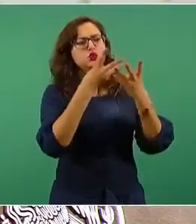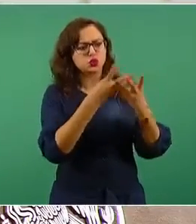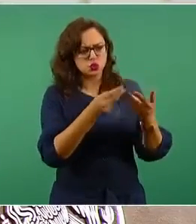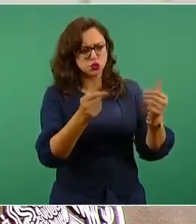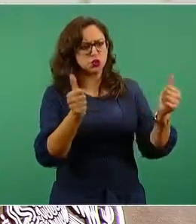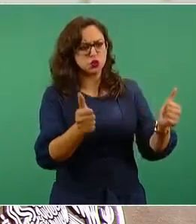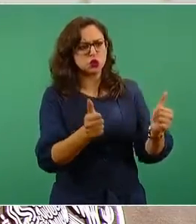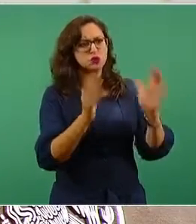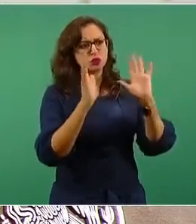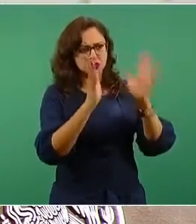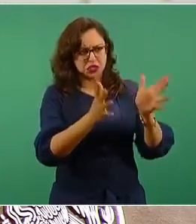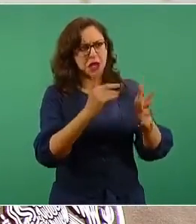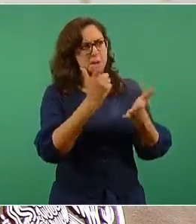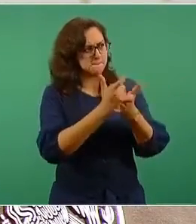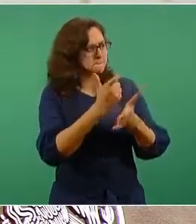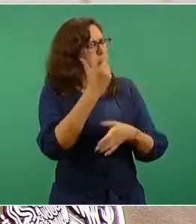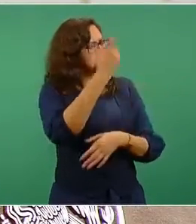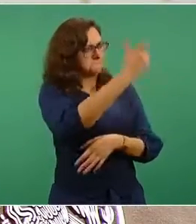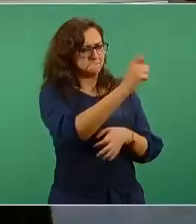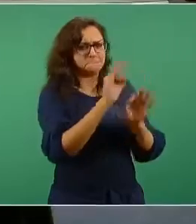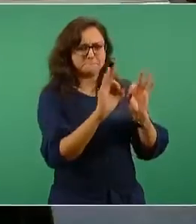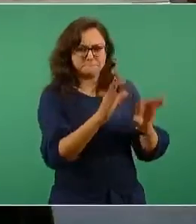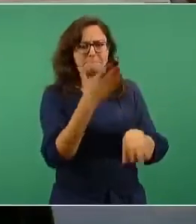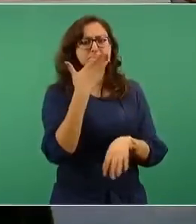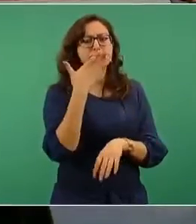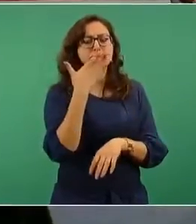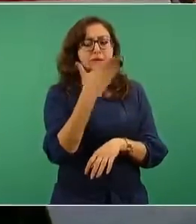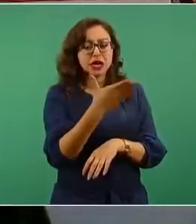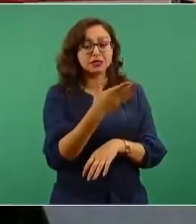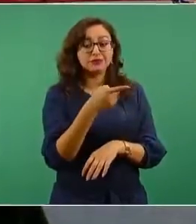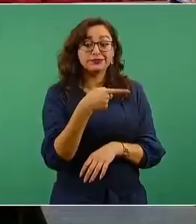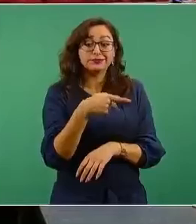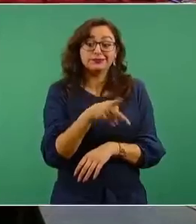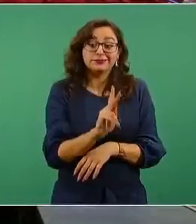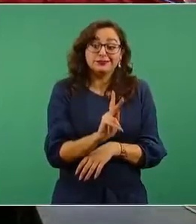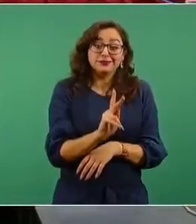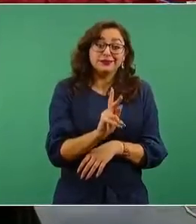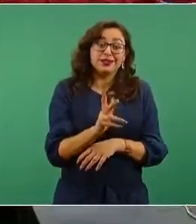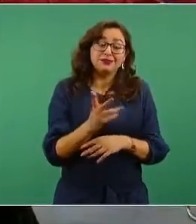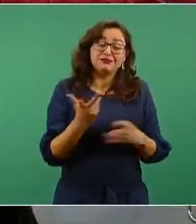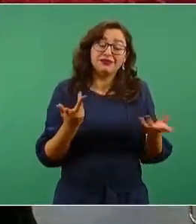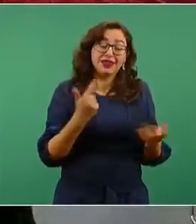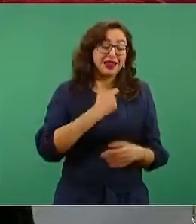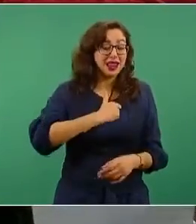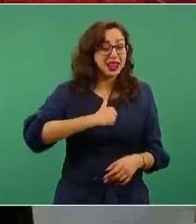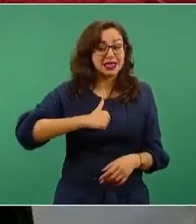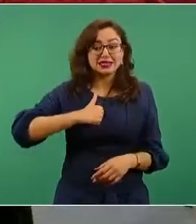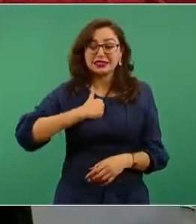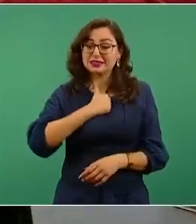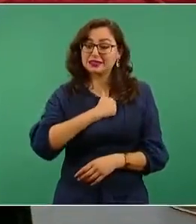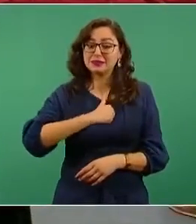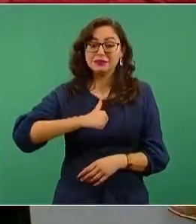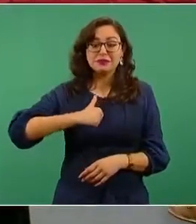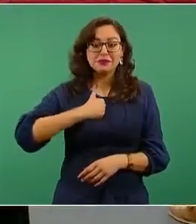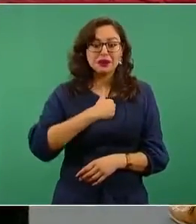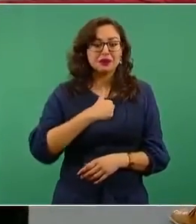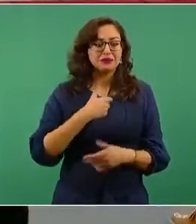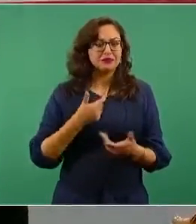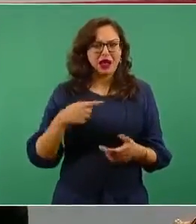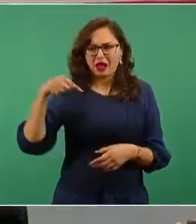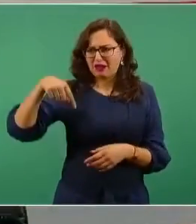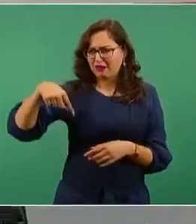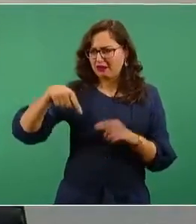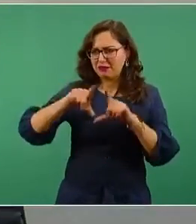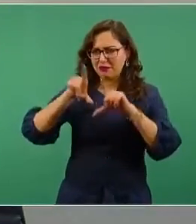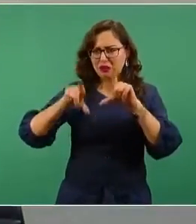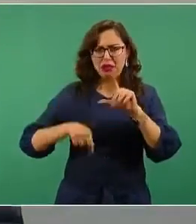el problema con las autoridades americanas, pero que lo que no nos daba gusto era que nosotros ni enterados